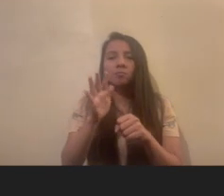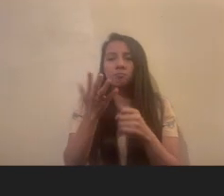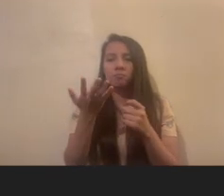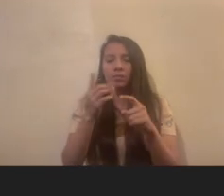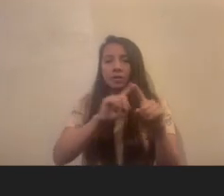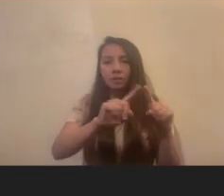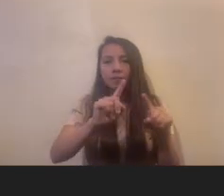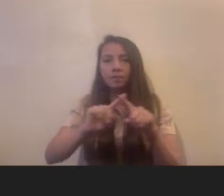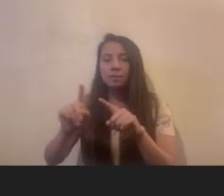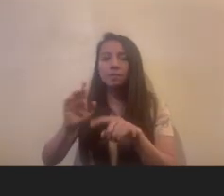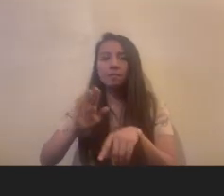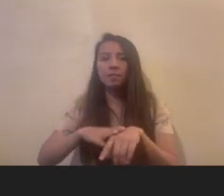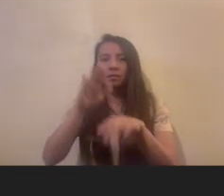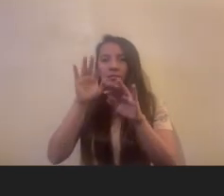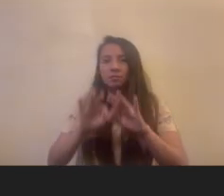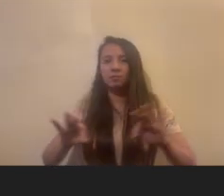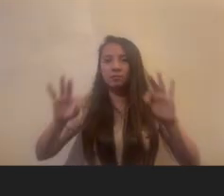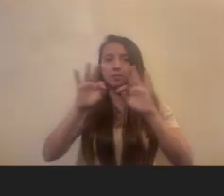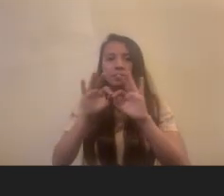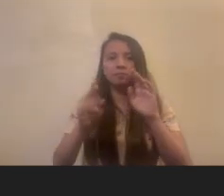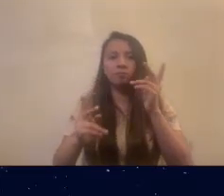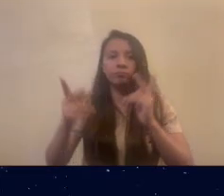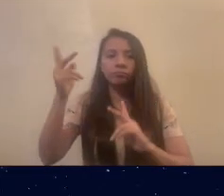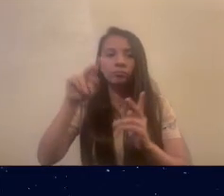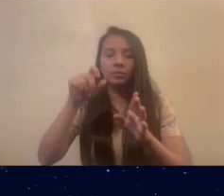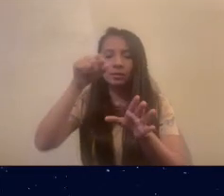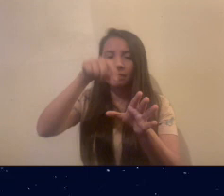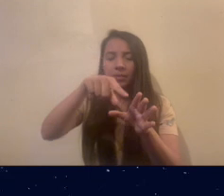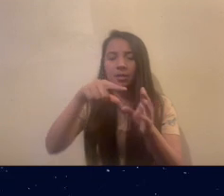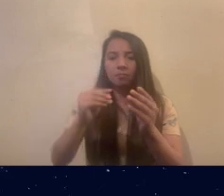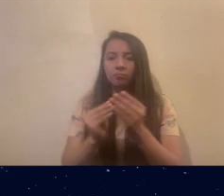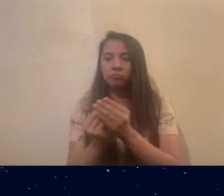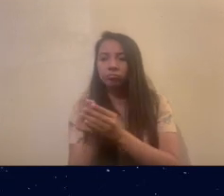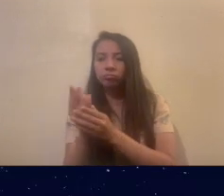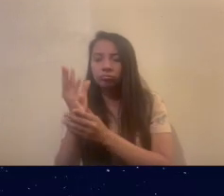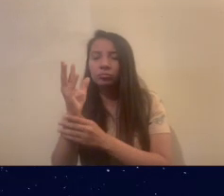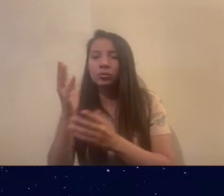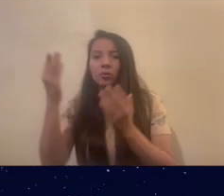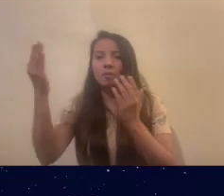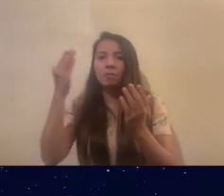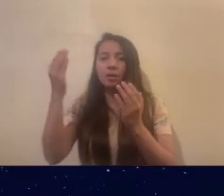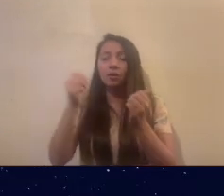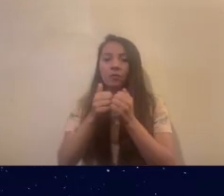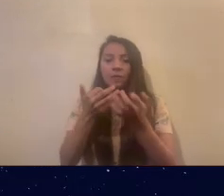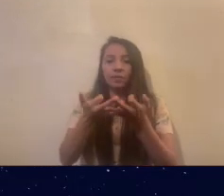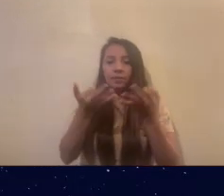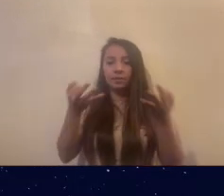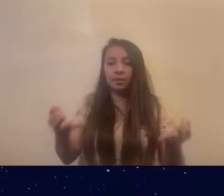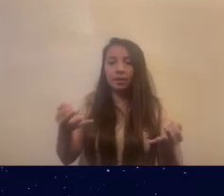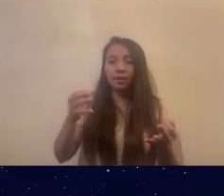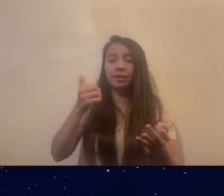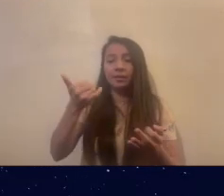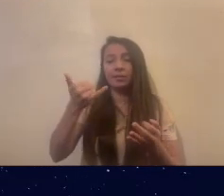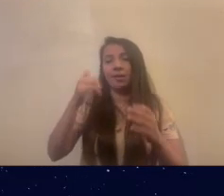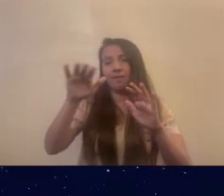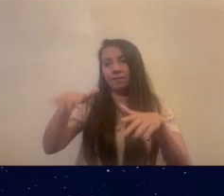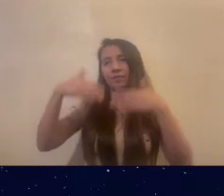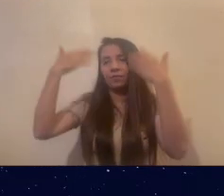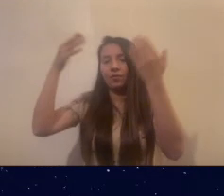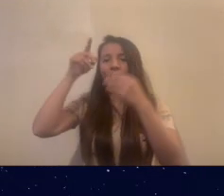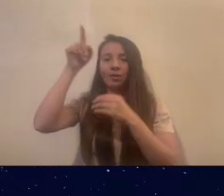las diferencias más importantes en términos de germinación, crecimiento y producción de semillas comparando la quinoa en la tierra con la que se puede generar en el